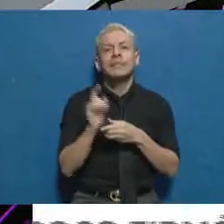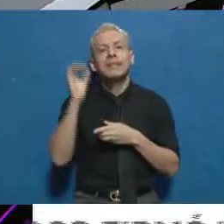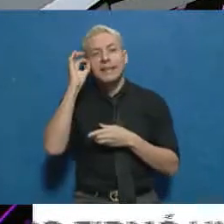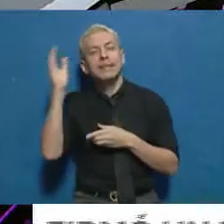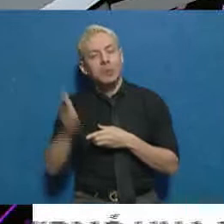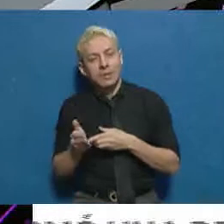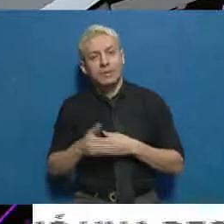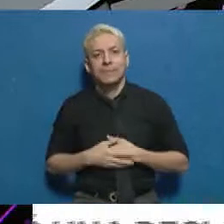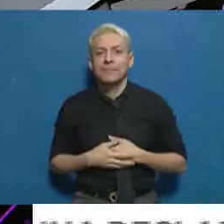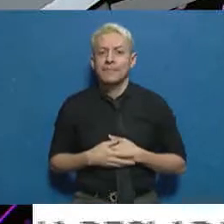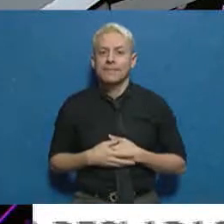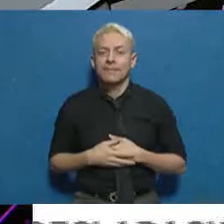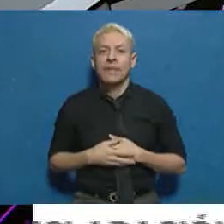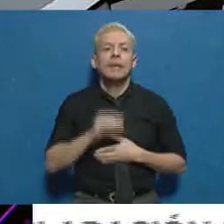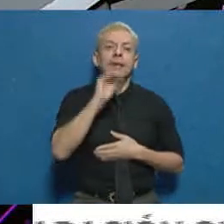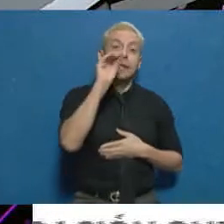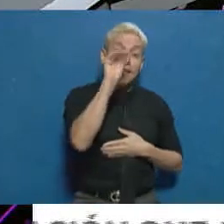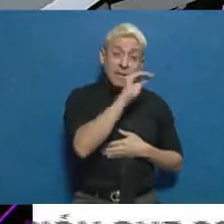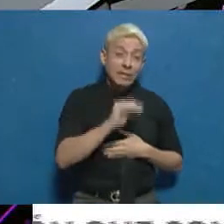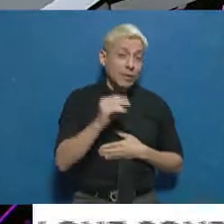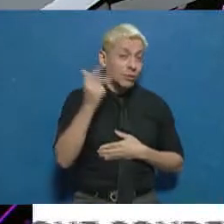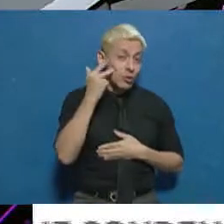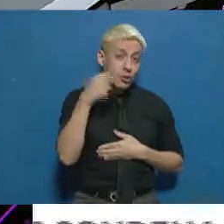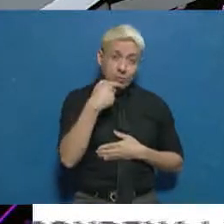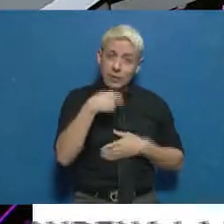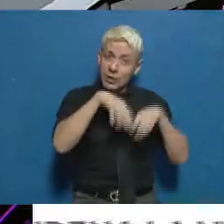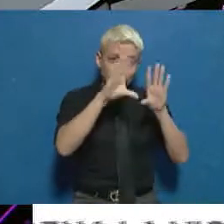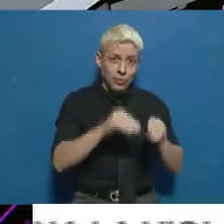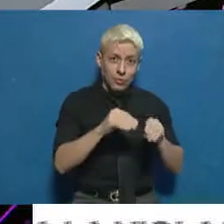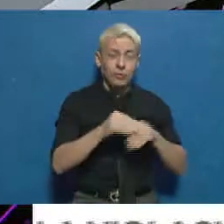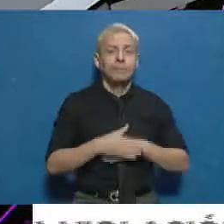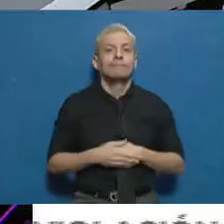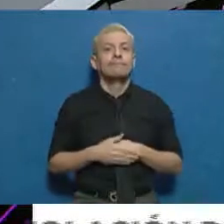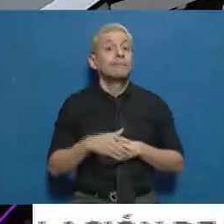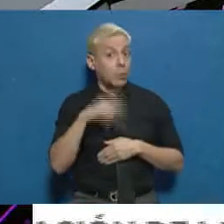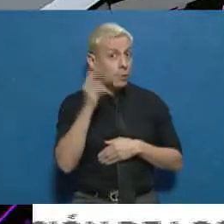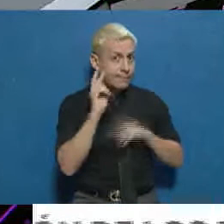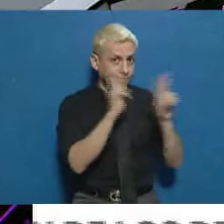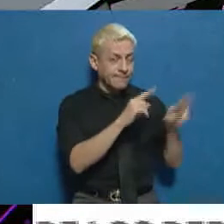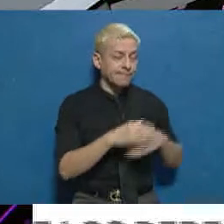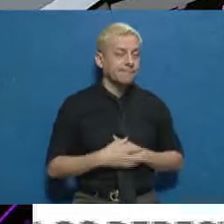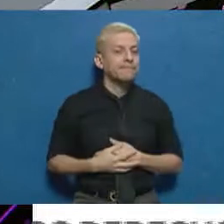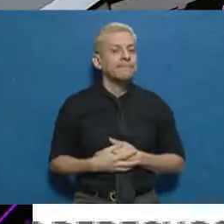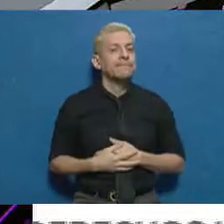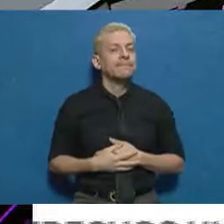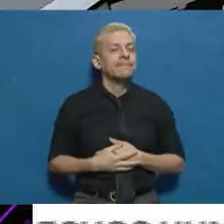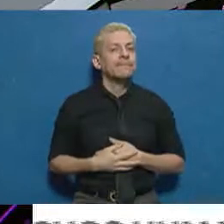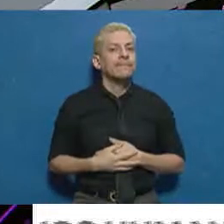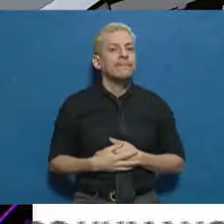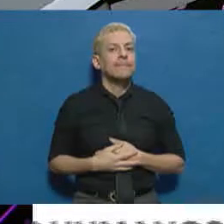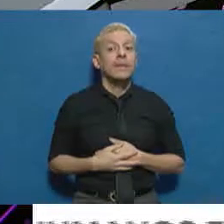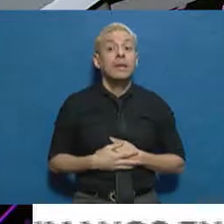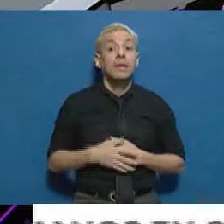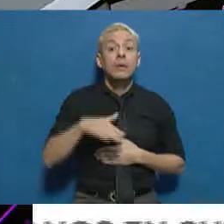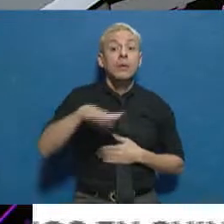30%. Los 18 departamentos de la provincia de Mendoza. ¿Vamos a la otra producción? Avanzamos, gracias. El área geográfica